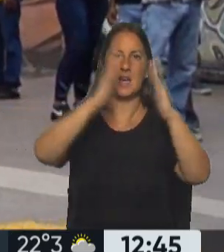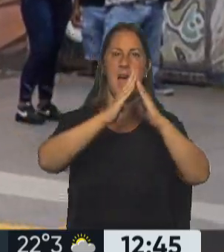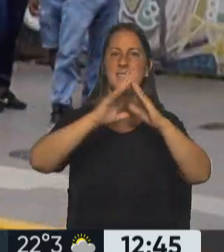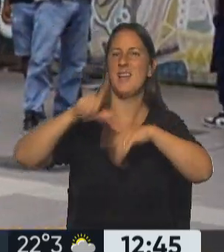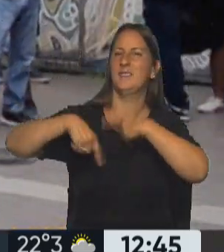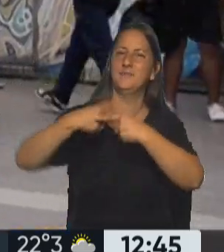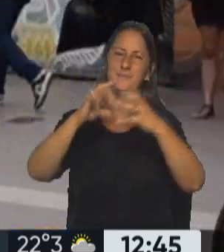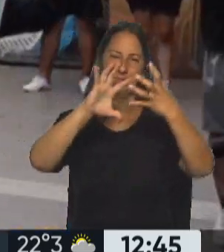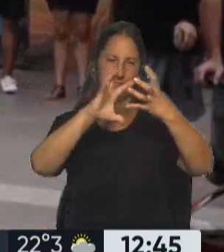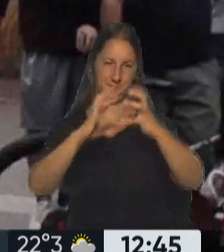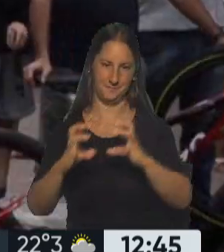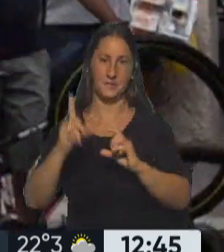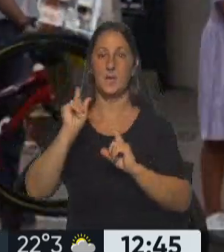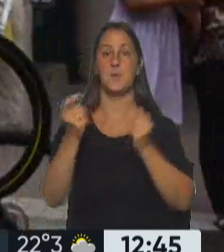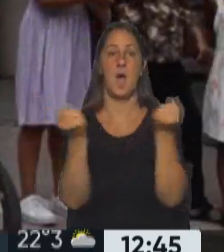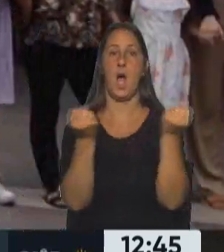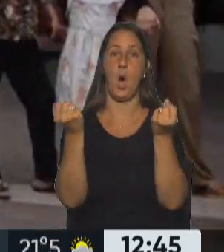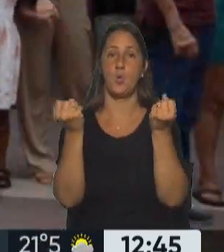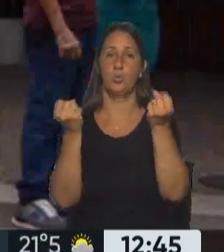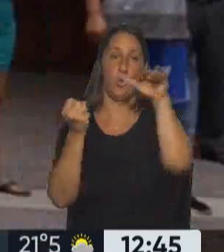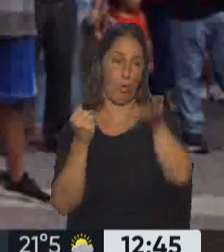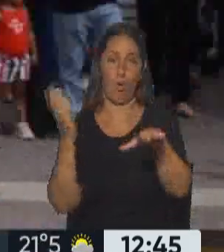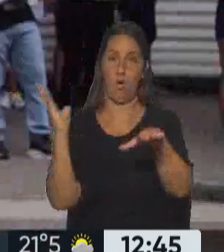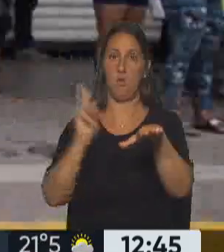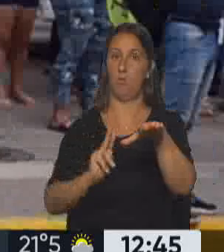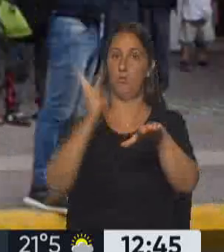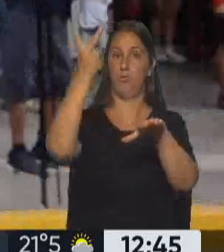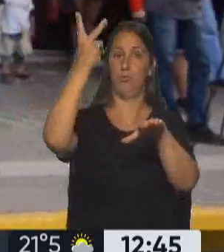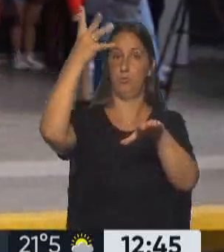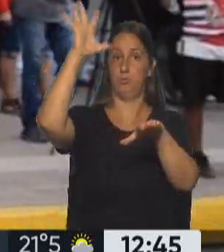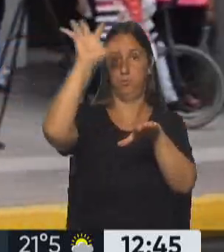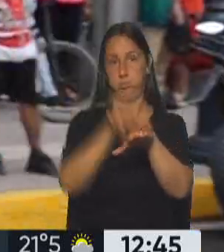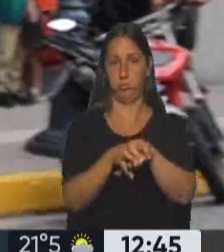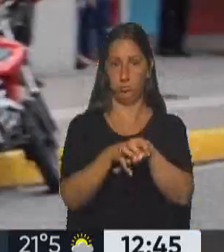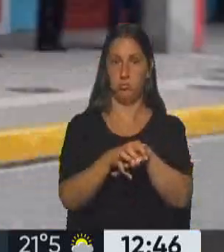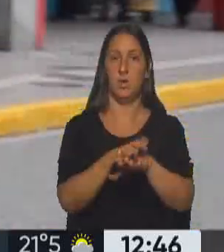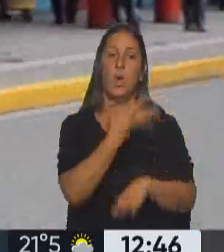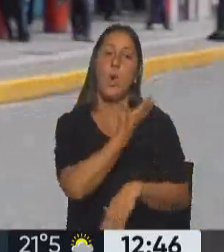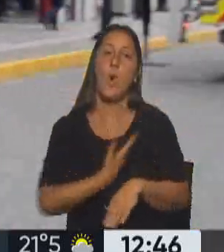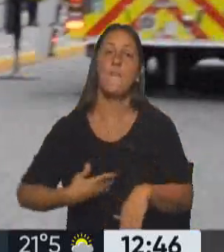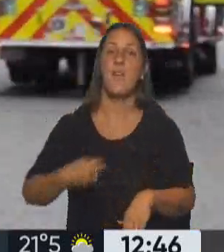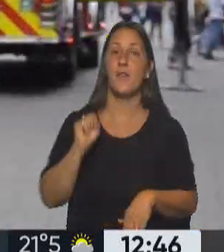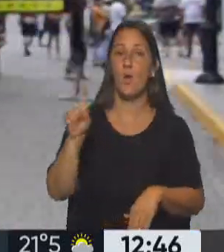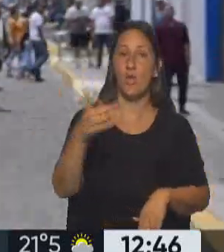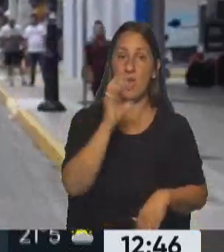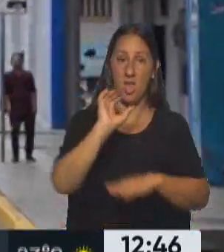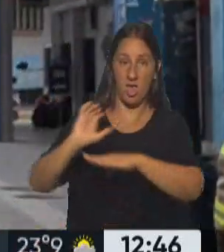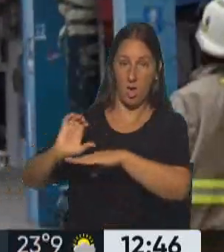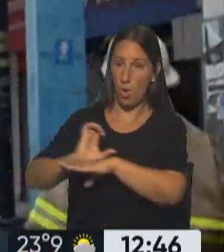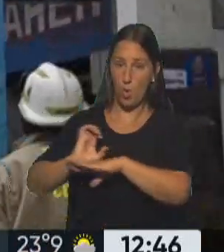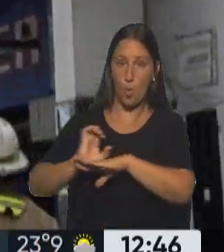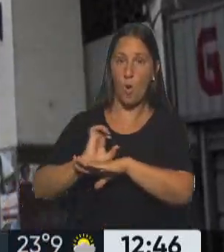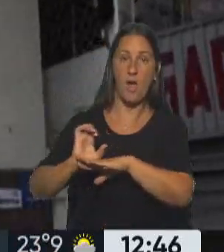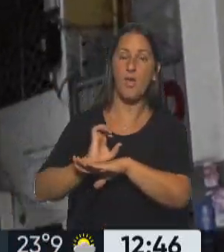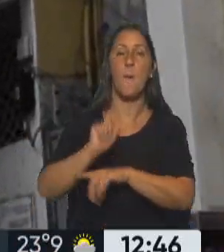tradicionales y también vehículos aplastados por los escombros. De acuerdo con el gobierno ecuatoriano, la mayor parte de